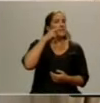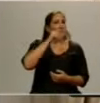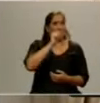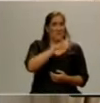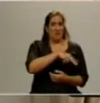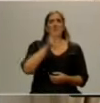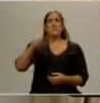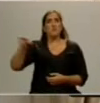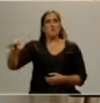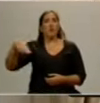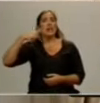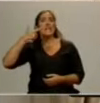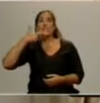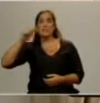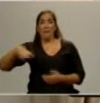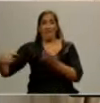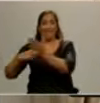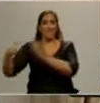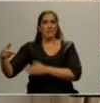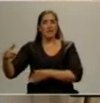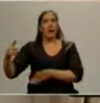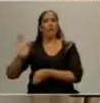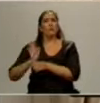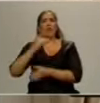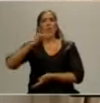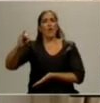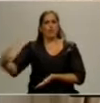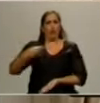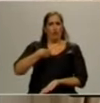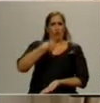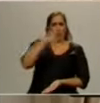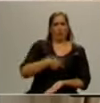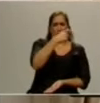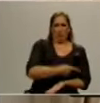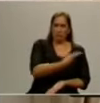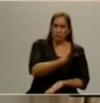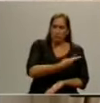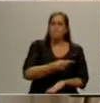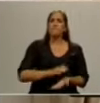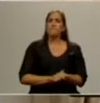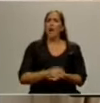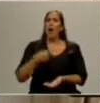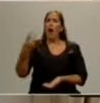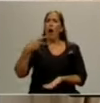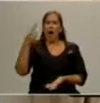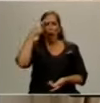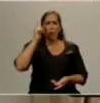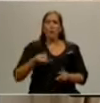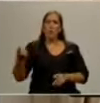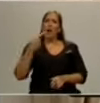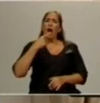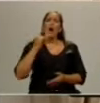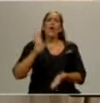Nisman, en la que se nos acusa de confabular un memorándum